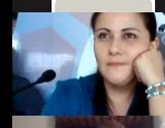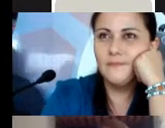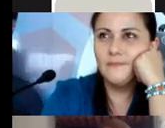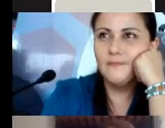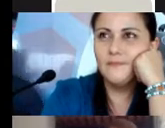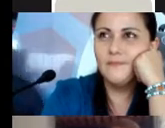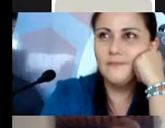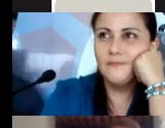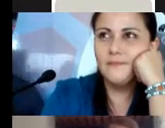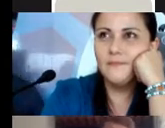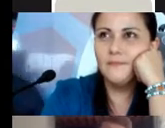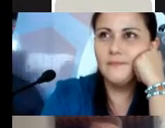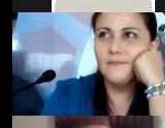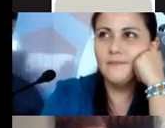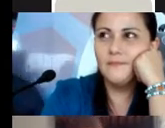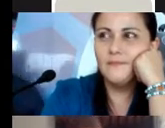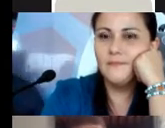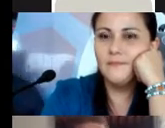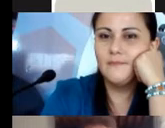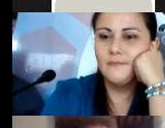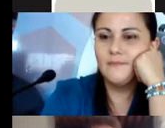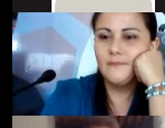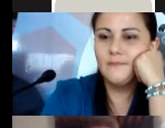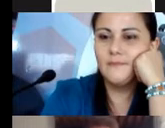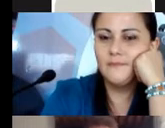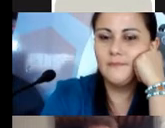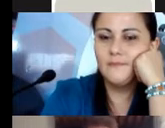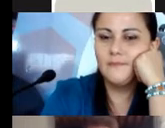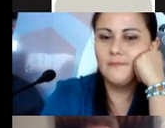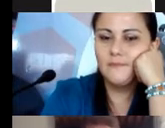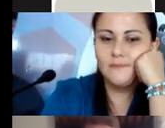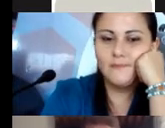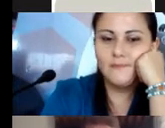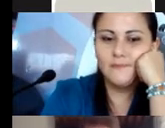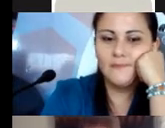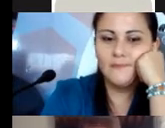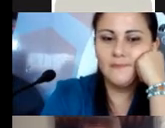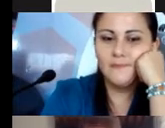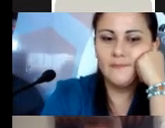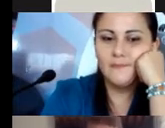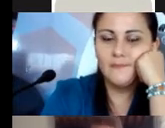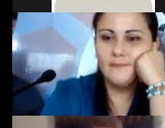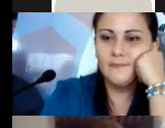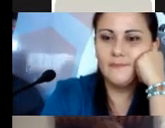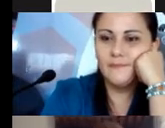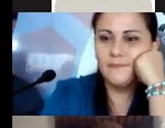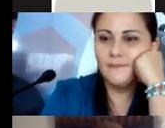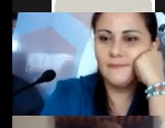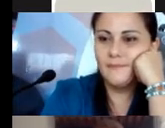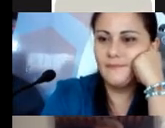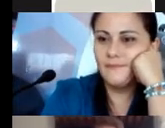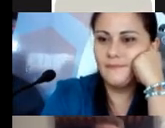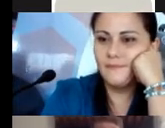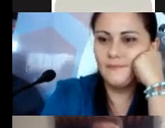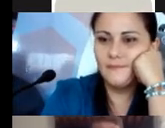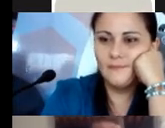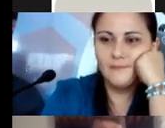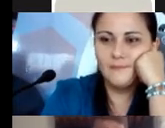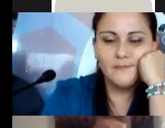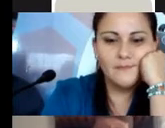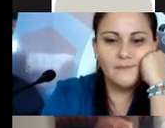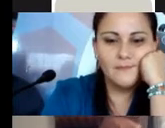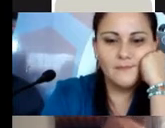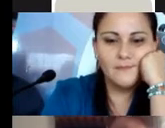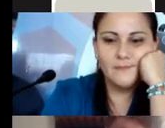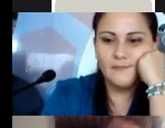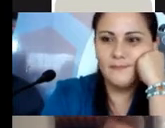correrlos de un lado hacia el otro. Generalmente este tipo de apoyapiés no son extraíbles. Los apoyapiés que van en la zona central para golpe